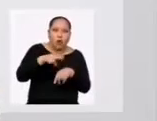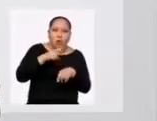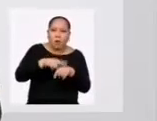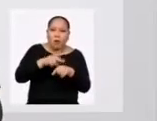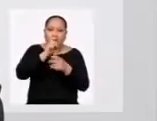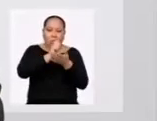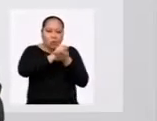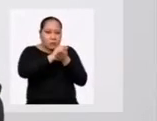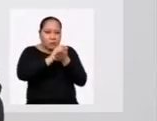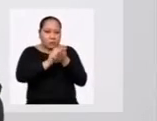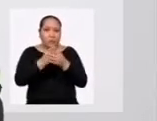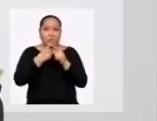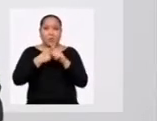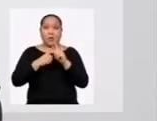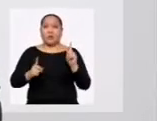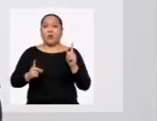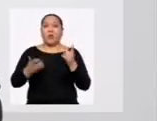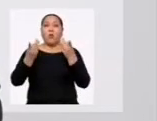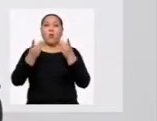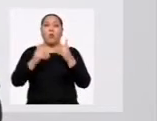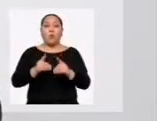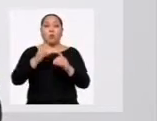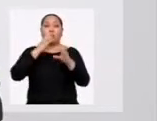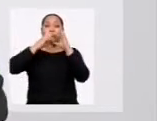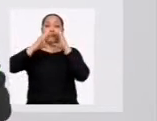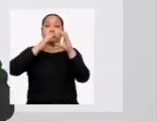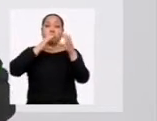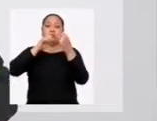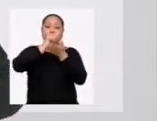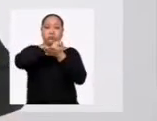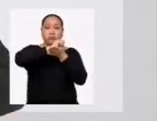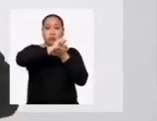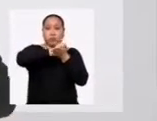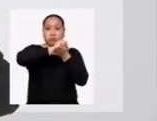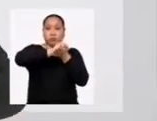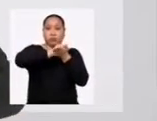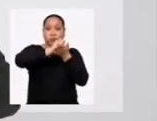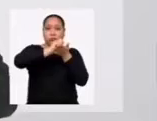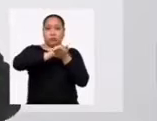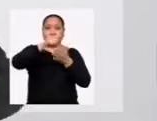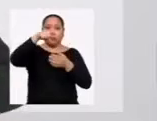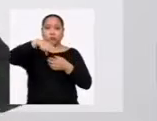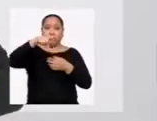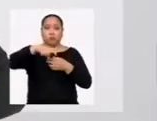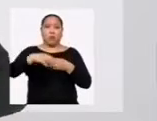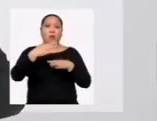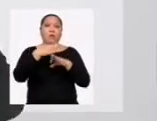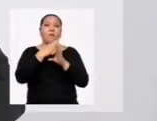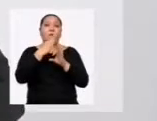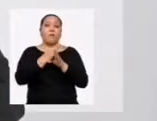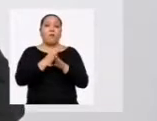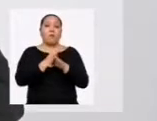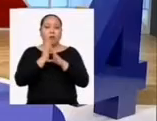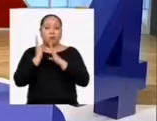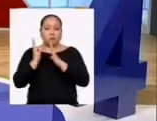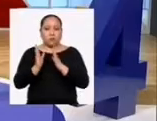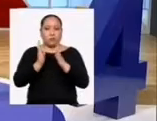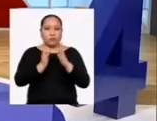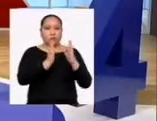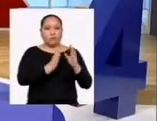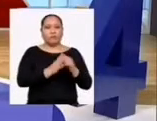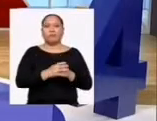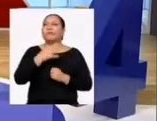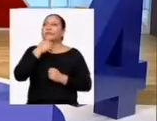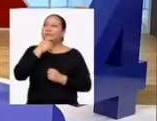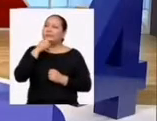escritura. En cambio, cuando nos comunicamos de forma escrita, lo hacemos de una forma más elaborada.